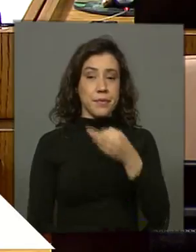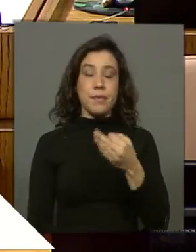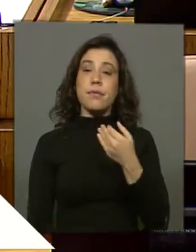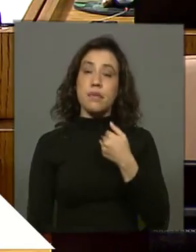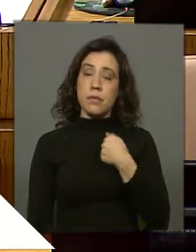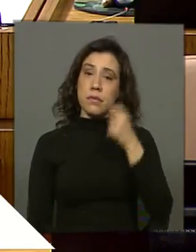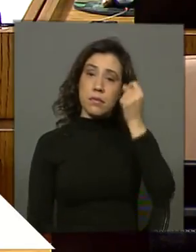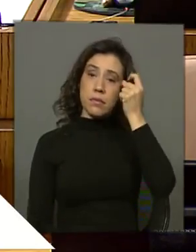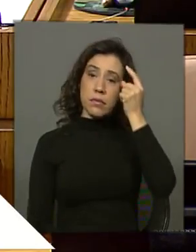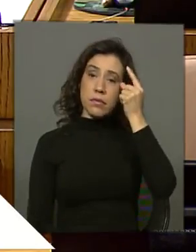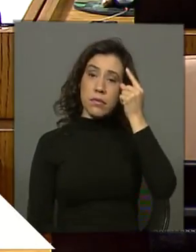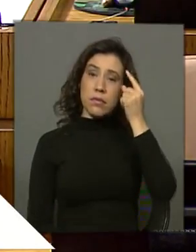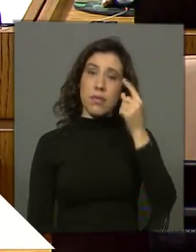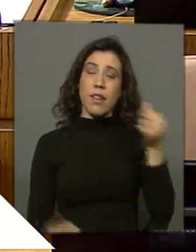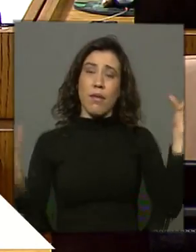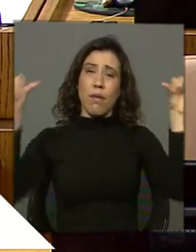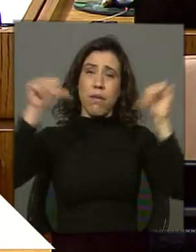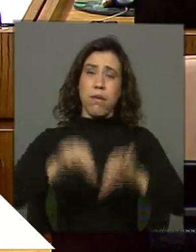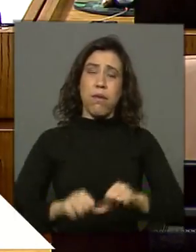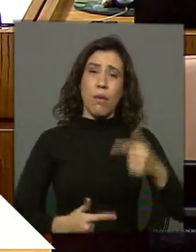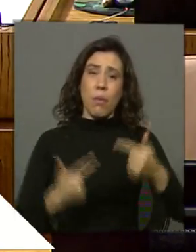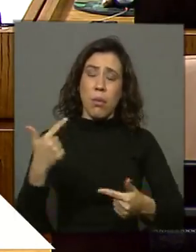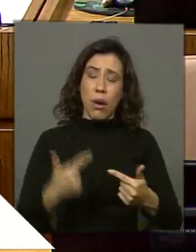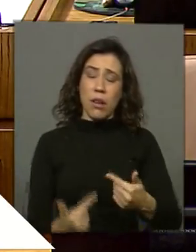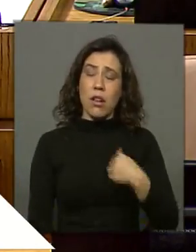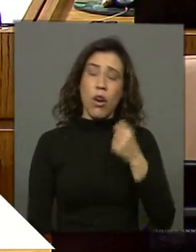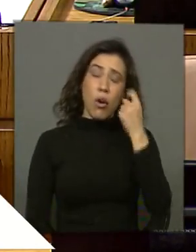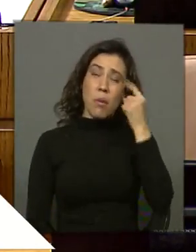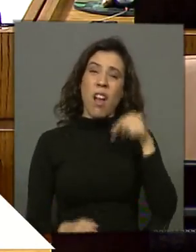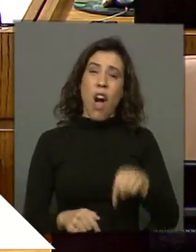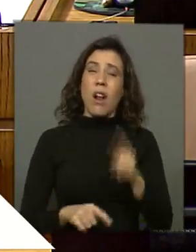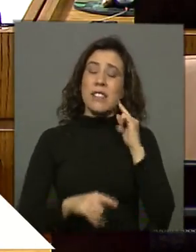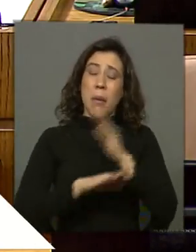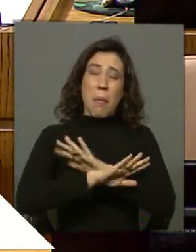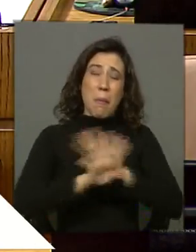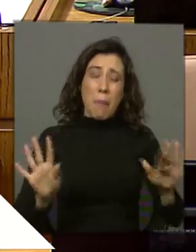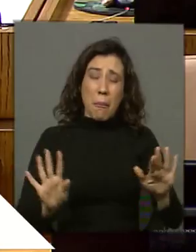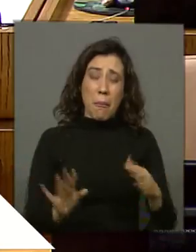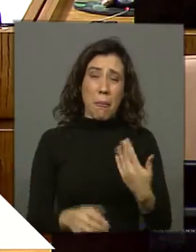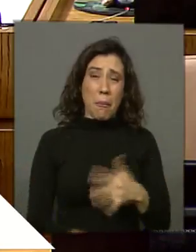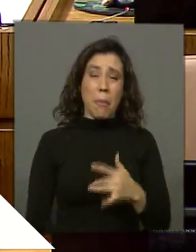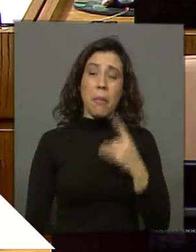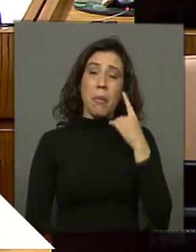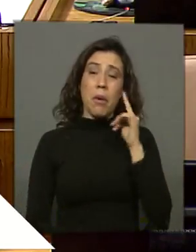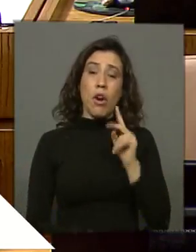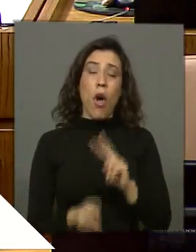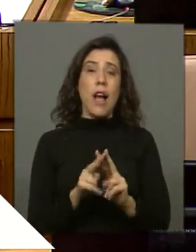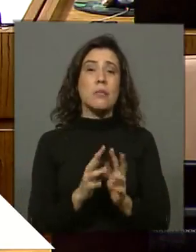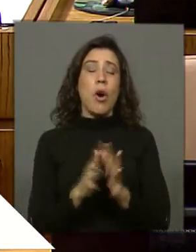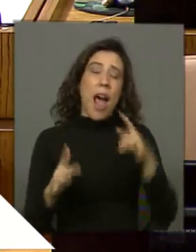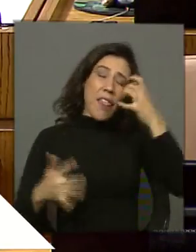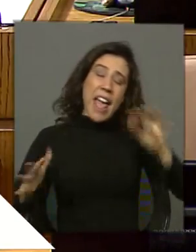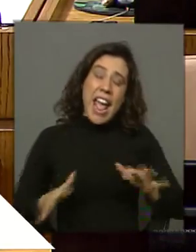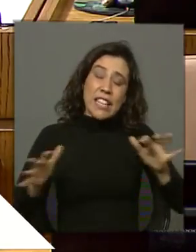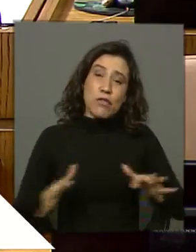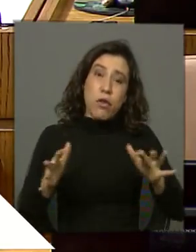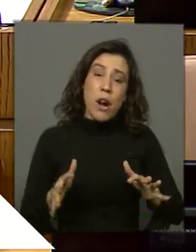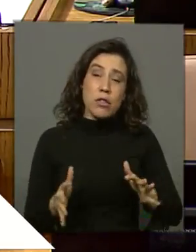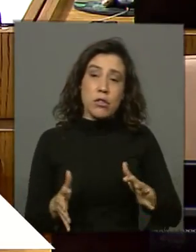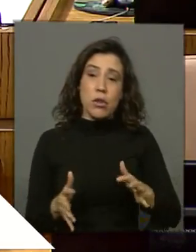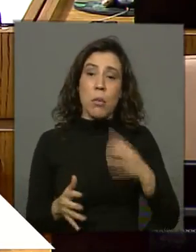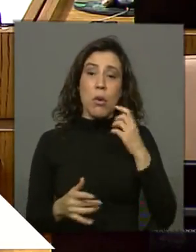entiendo el desprestigio de la política entiendo que estemos en el suelo y no es que no hayamos hecho grandes esfuerzos para que eso sea así